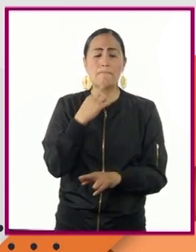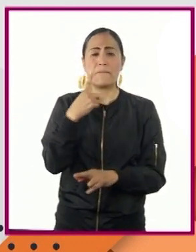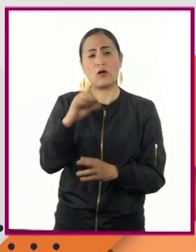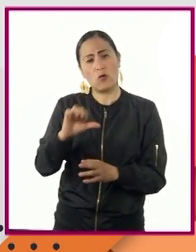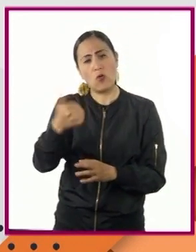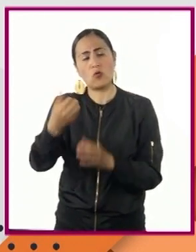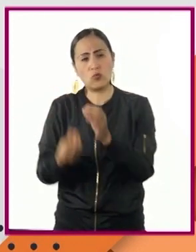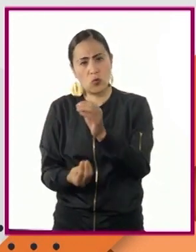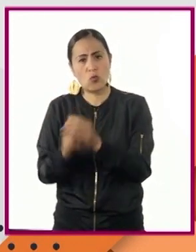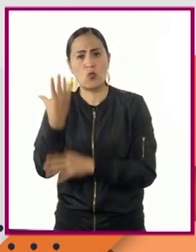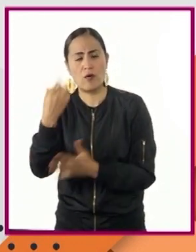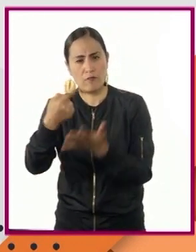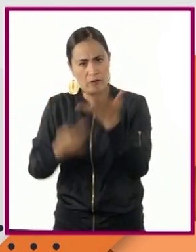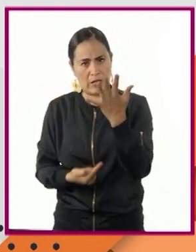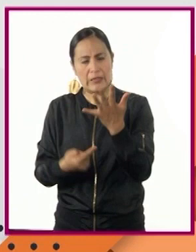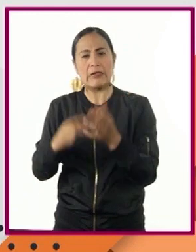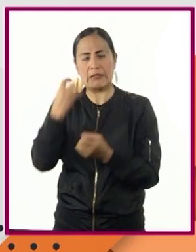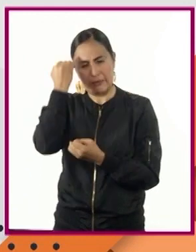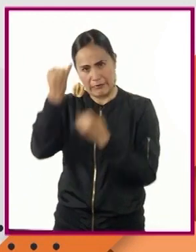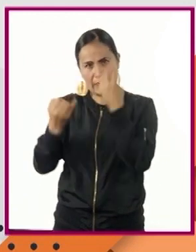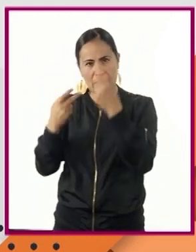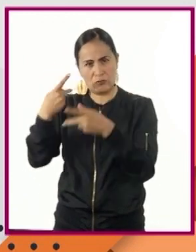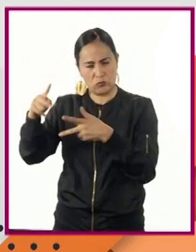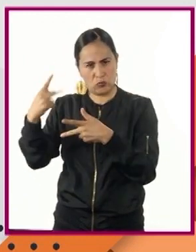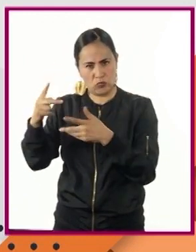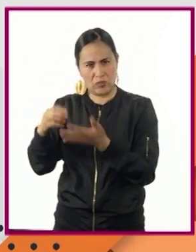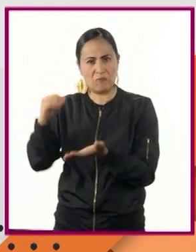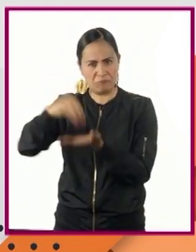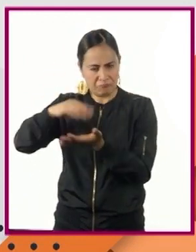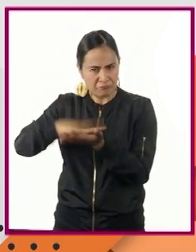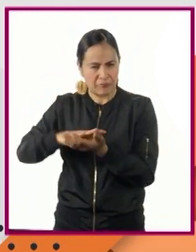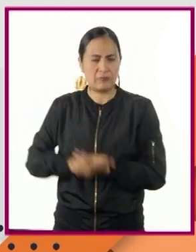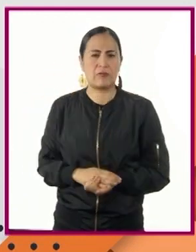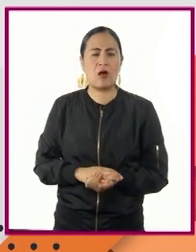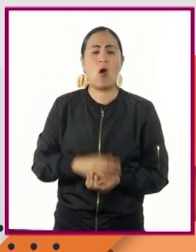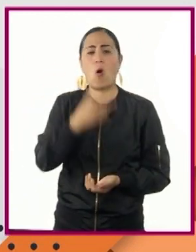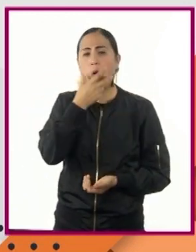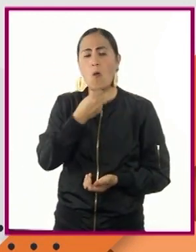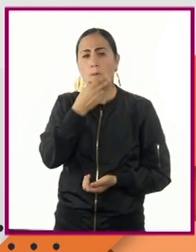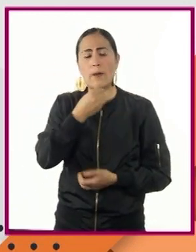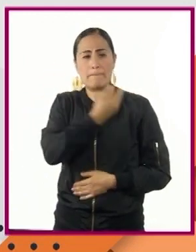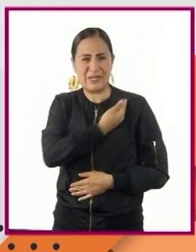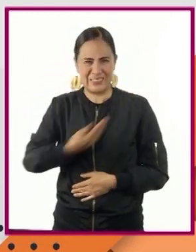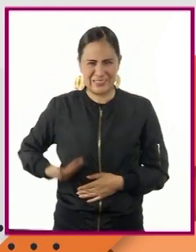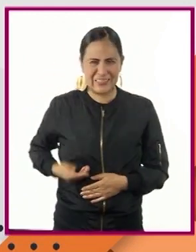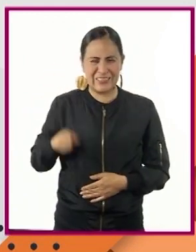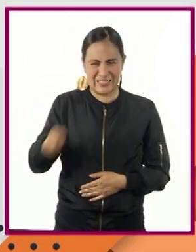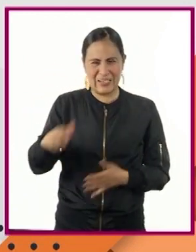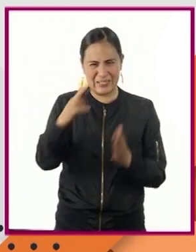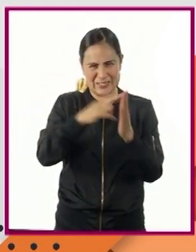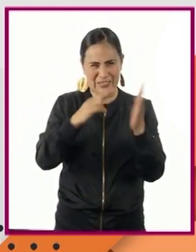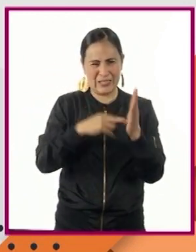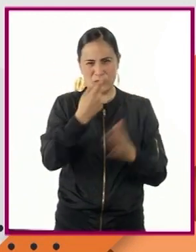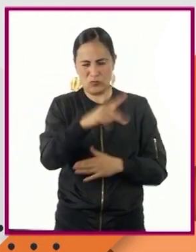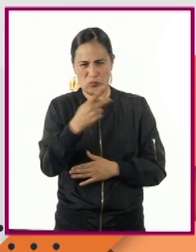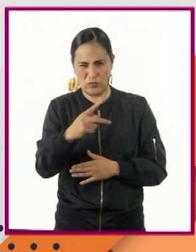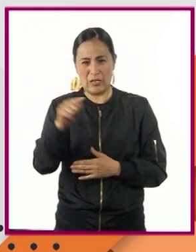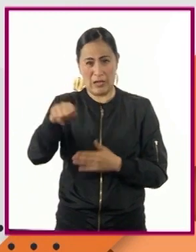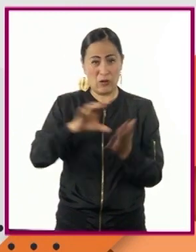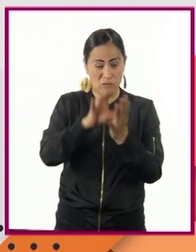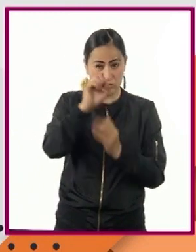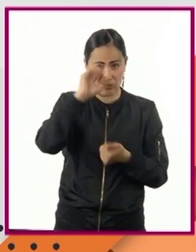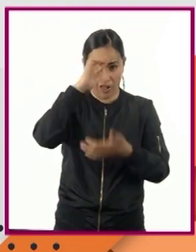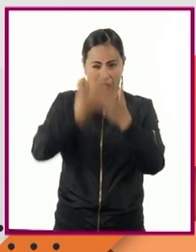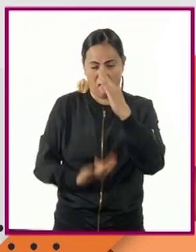ideas. Comonfort, a pesar de haberla promulgado y haber sido electo presidente bajo sus reglas, también la desconoció y apoyó